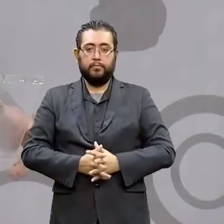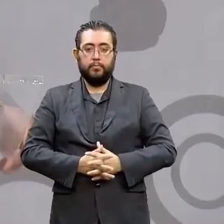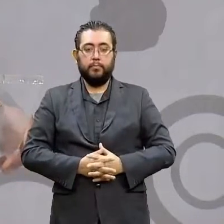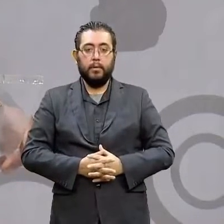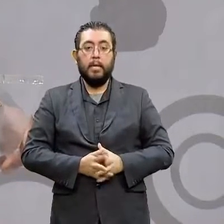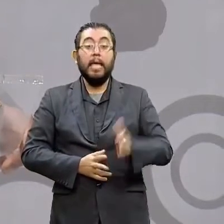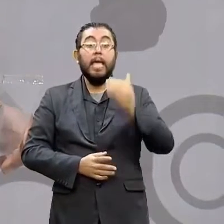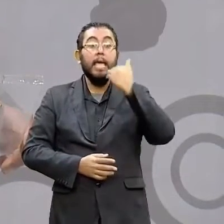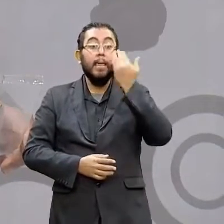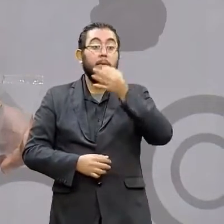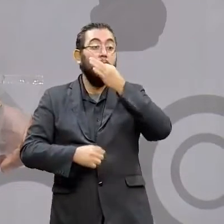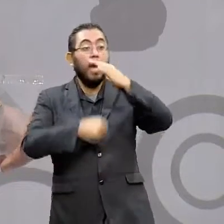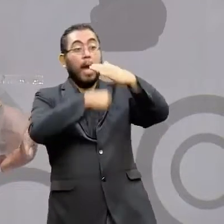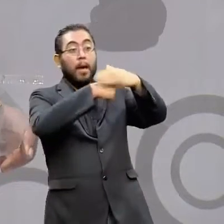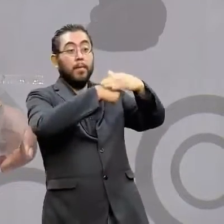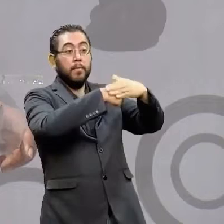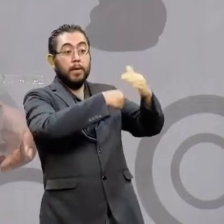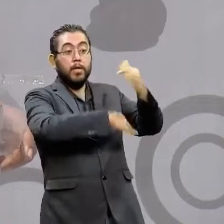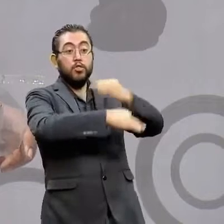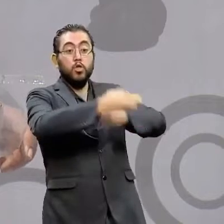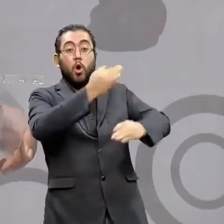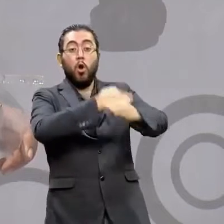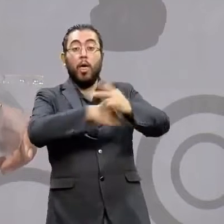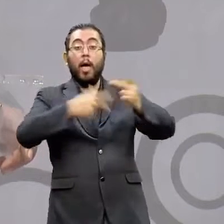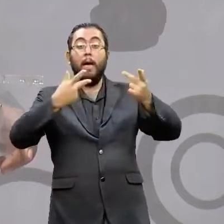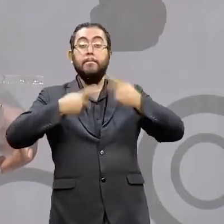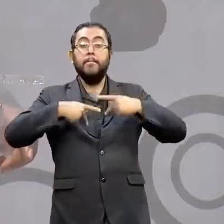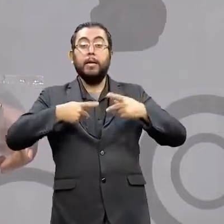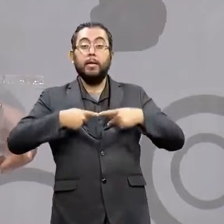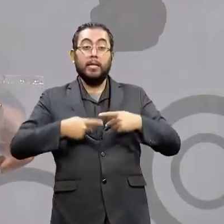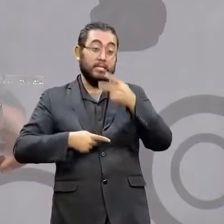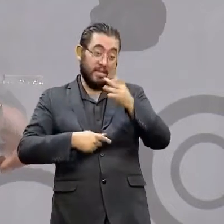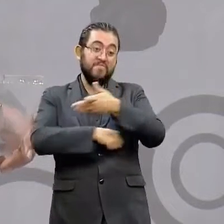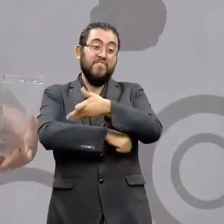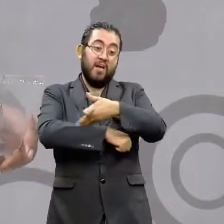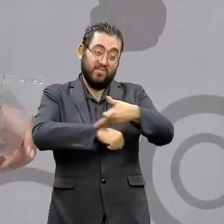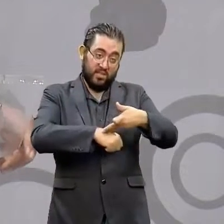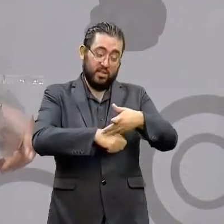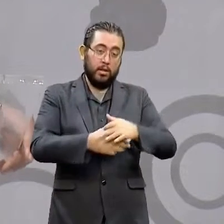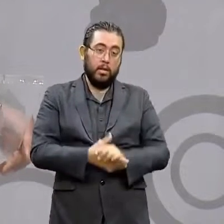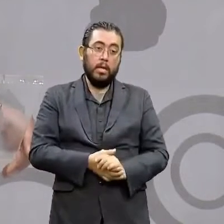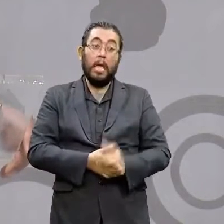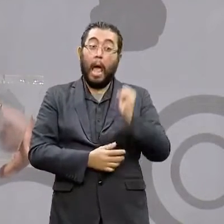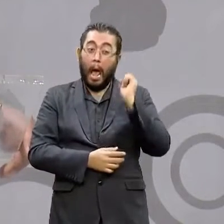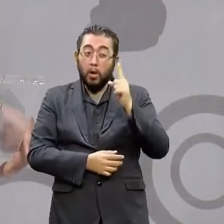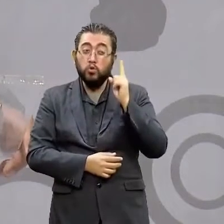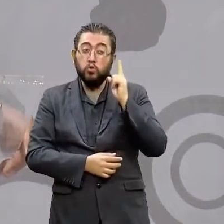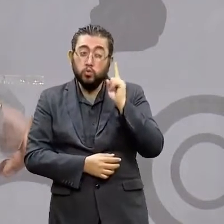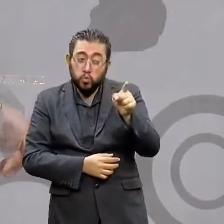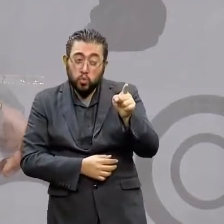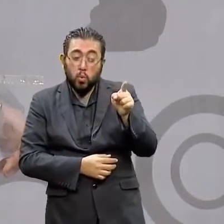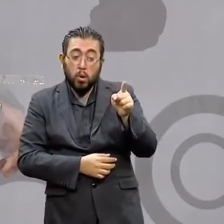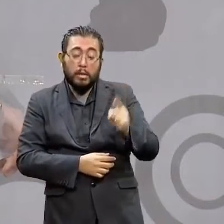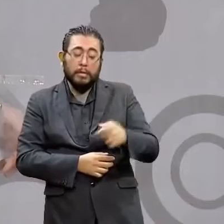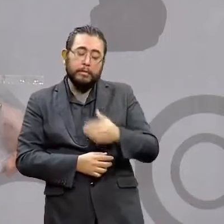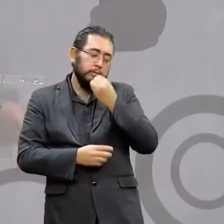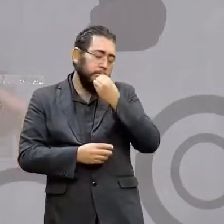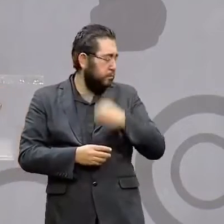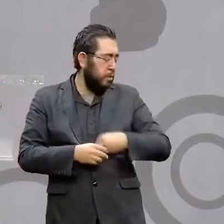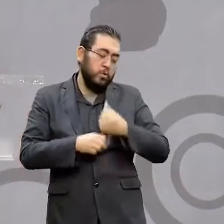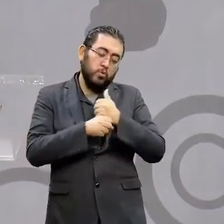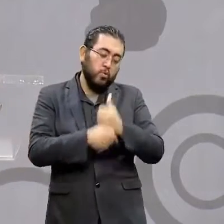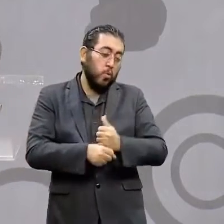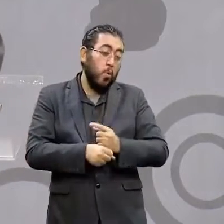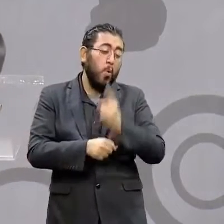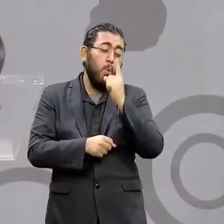convocar a todas las personas las familias Que tengan una Lamentablemente pues